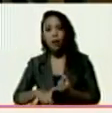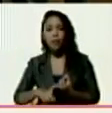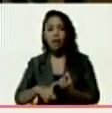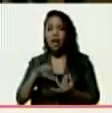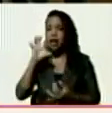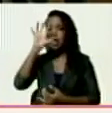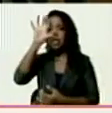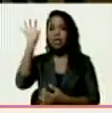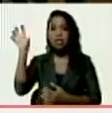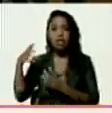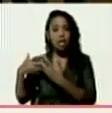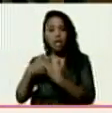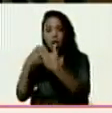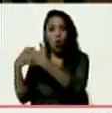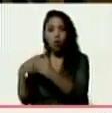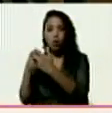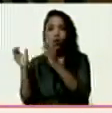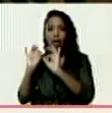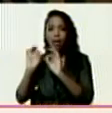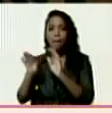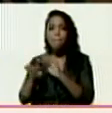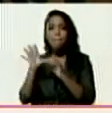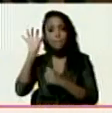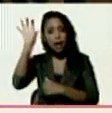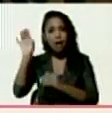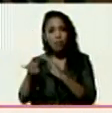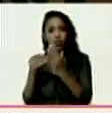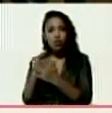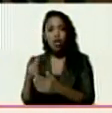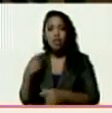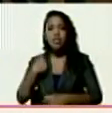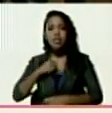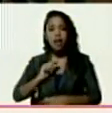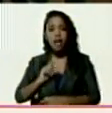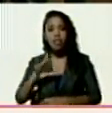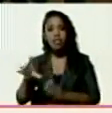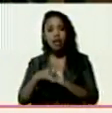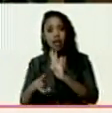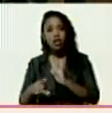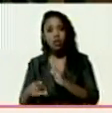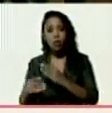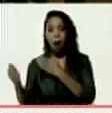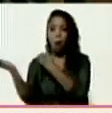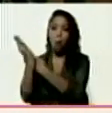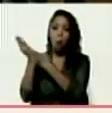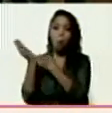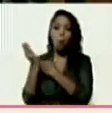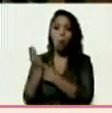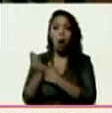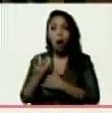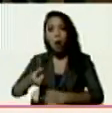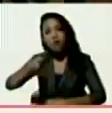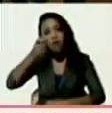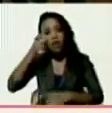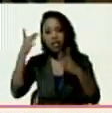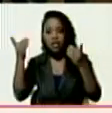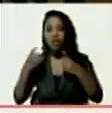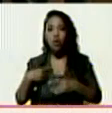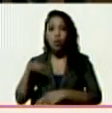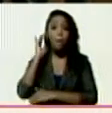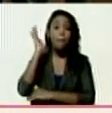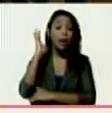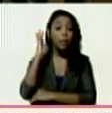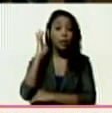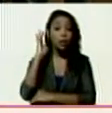Estados Unidos, ningún país del mundo tiene el derecho ni la patente de corso para tutelar las decisiones de un parlamento que